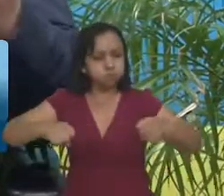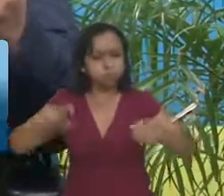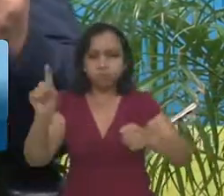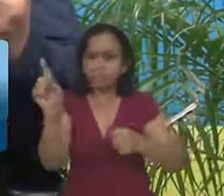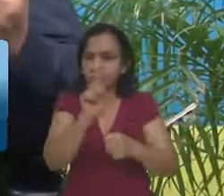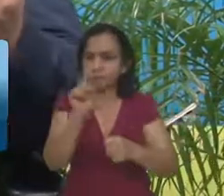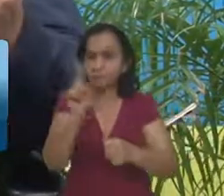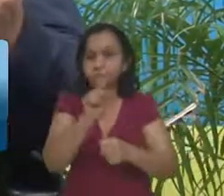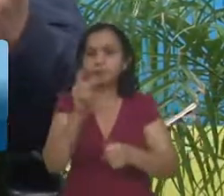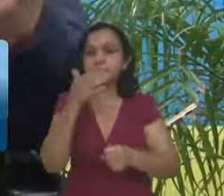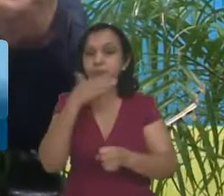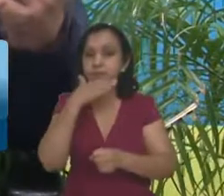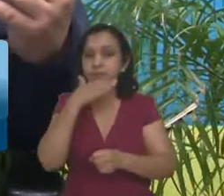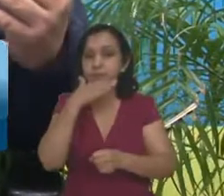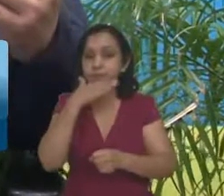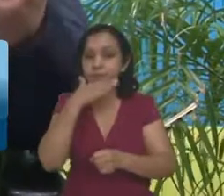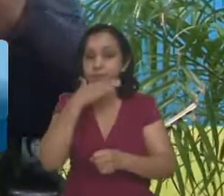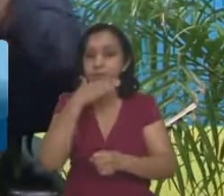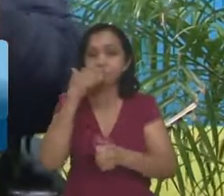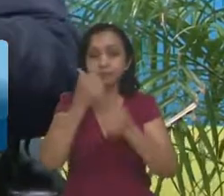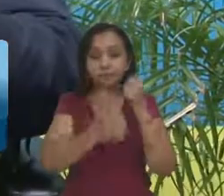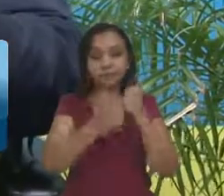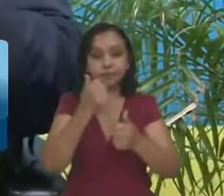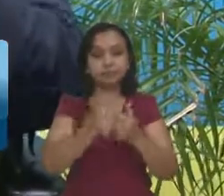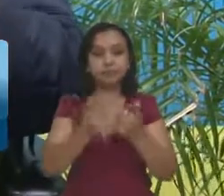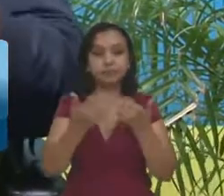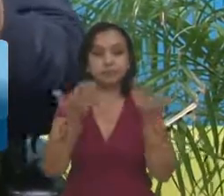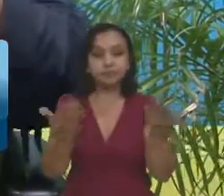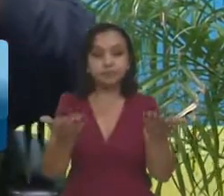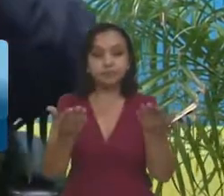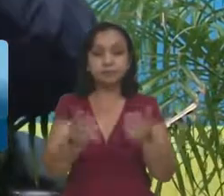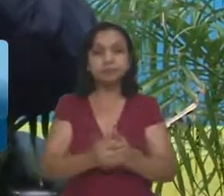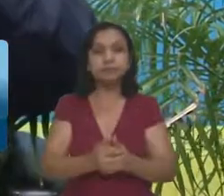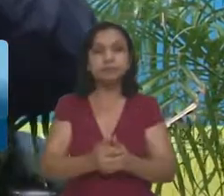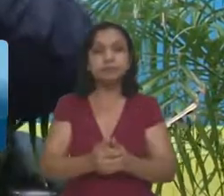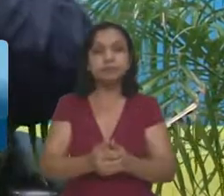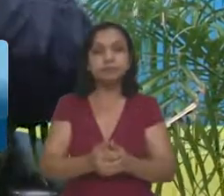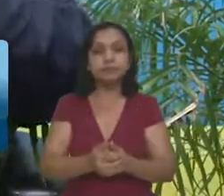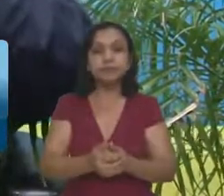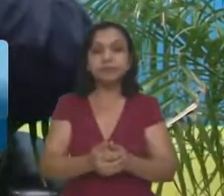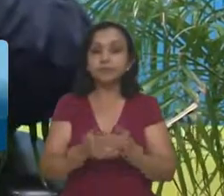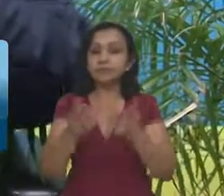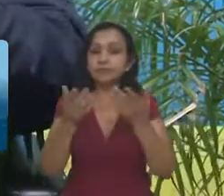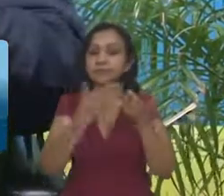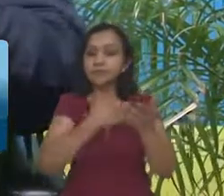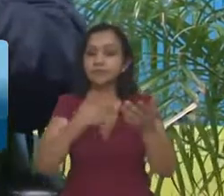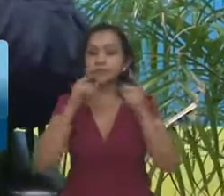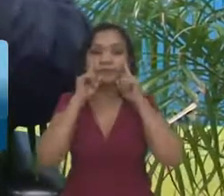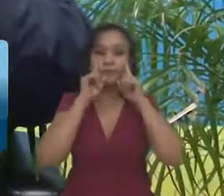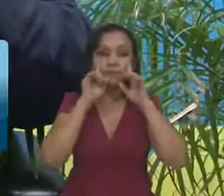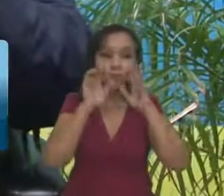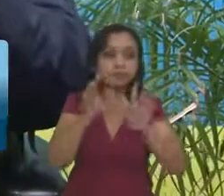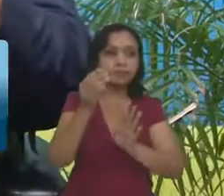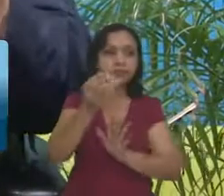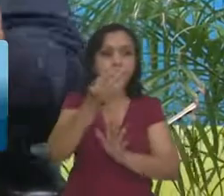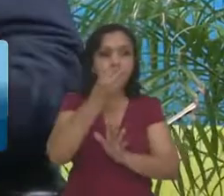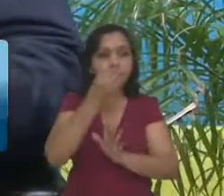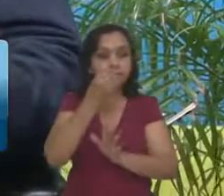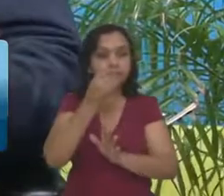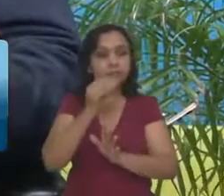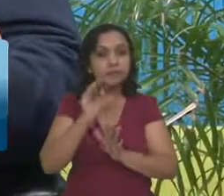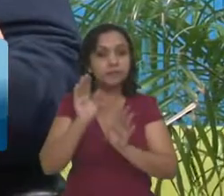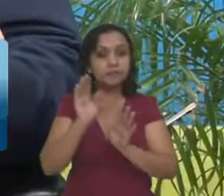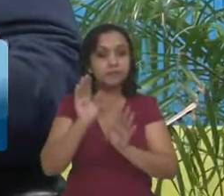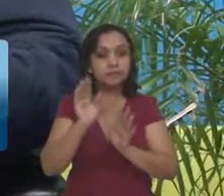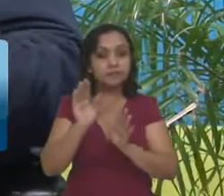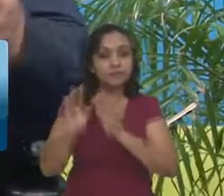Factor de riesgo para estas afectaciones periféricas. Entonces, se cuida con la alimentación, se mantiene adecuadamente su